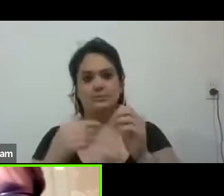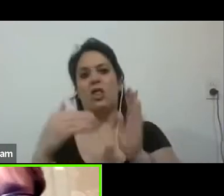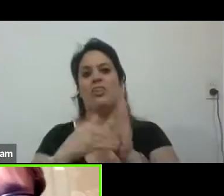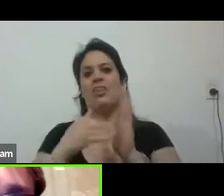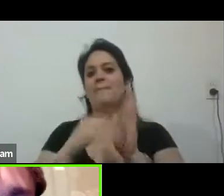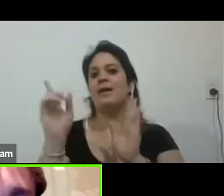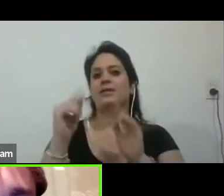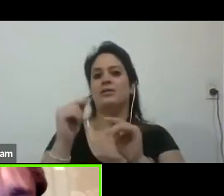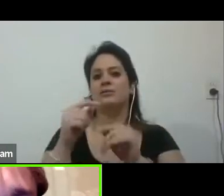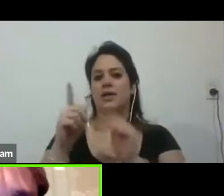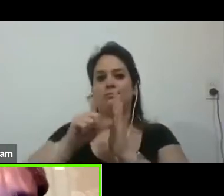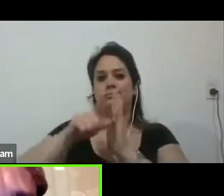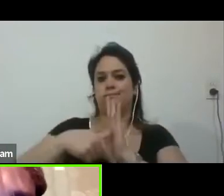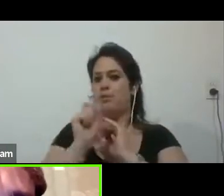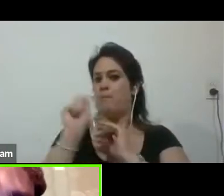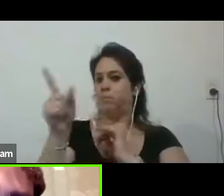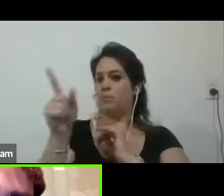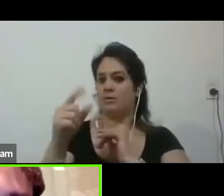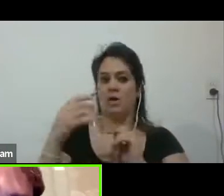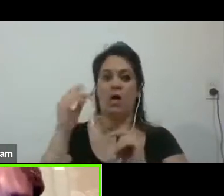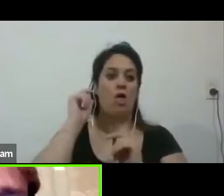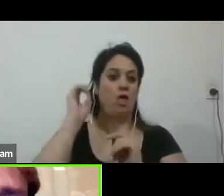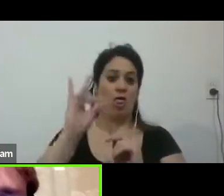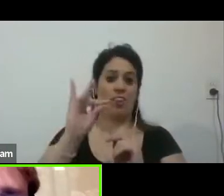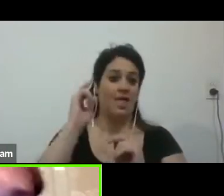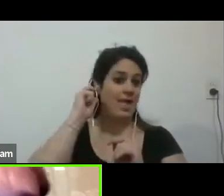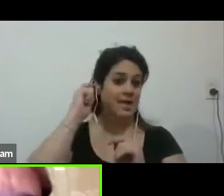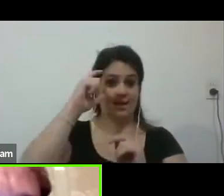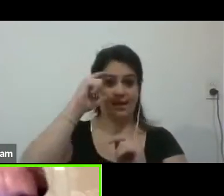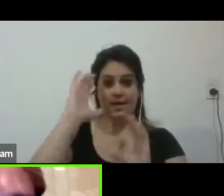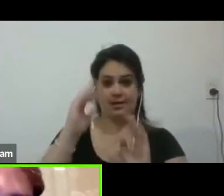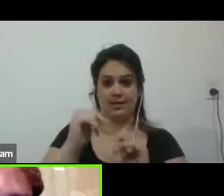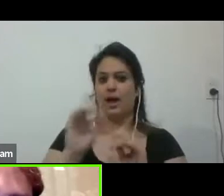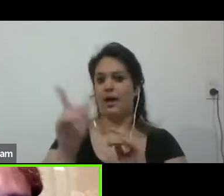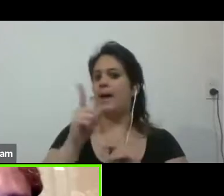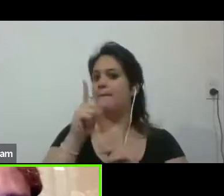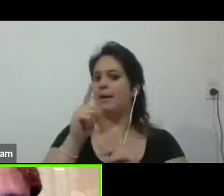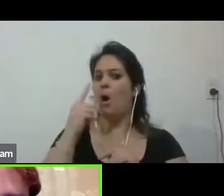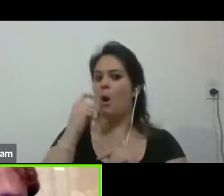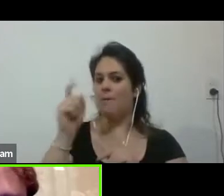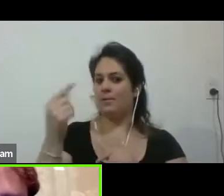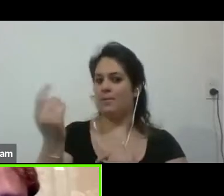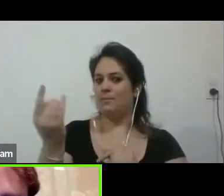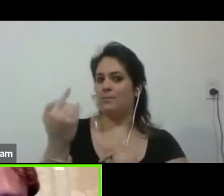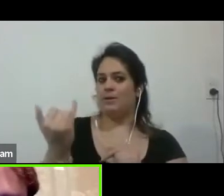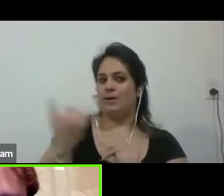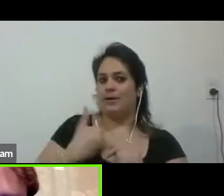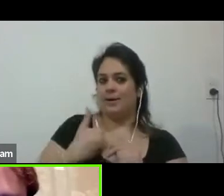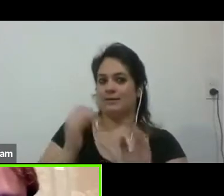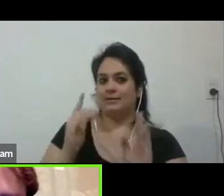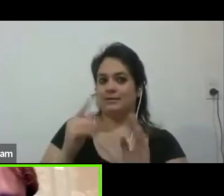internos de dirección general de escuela creo que hugo me pueda sentir o no con